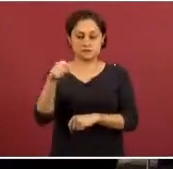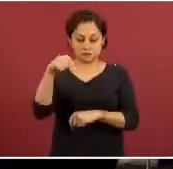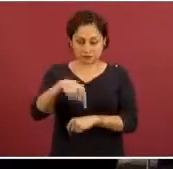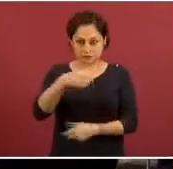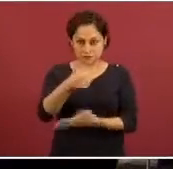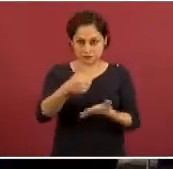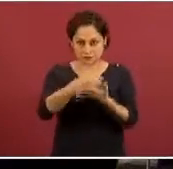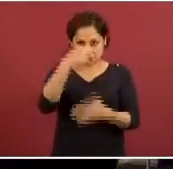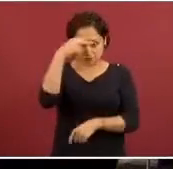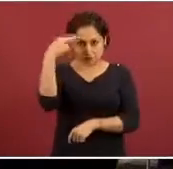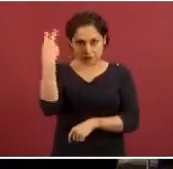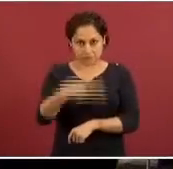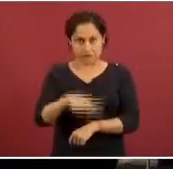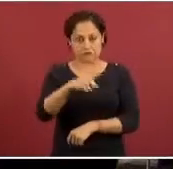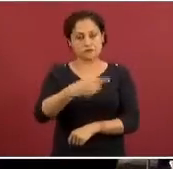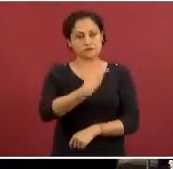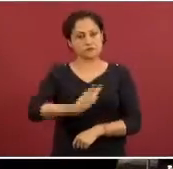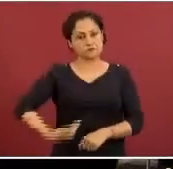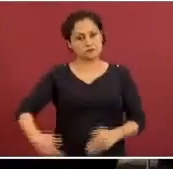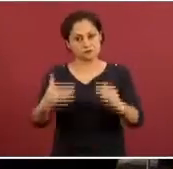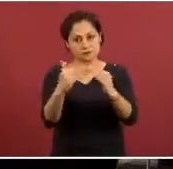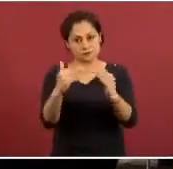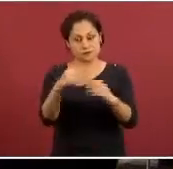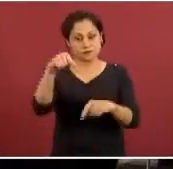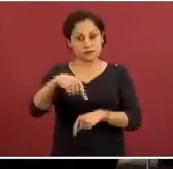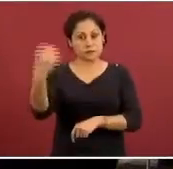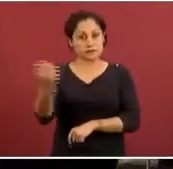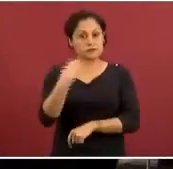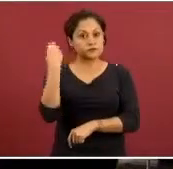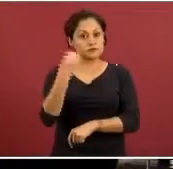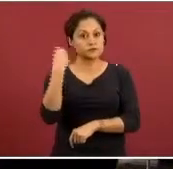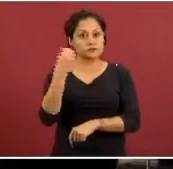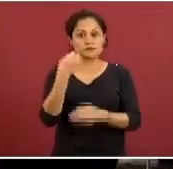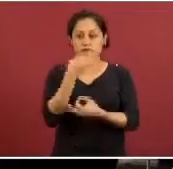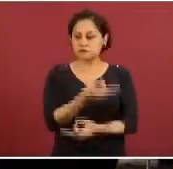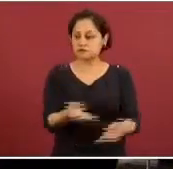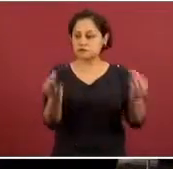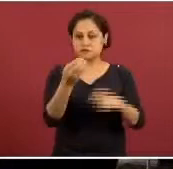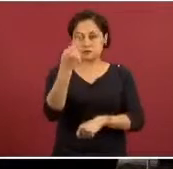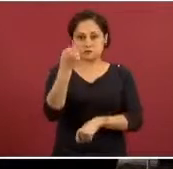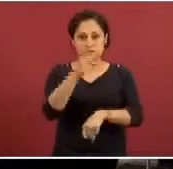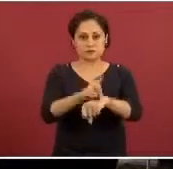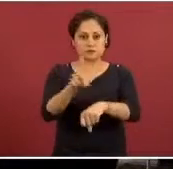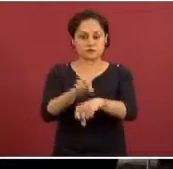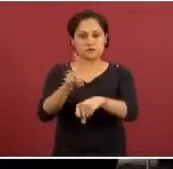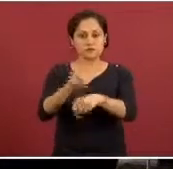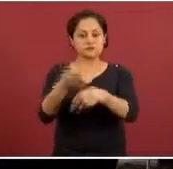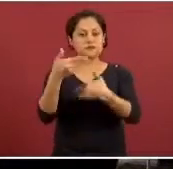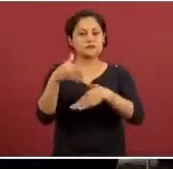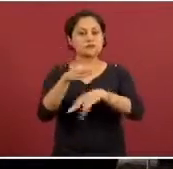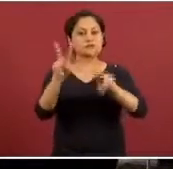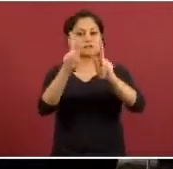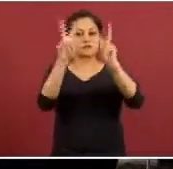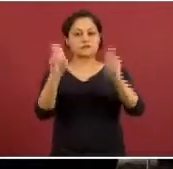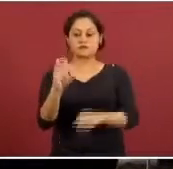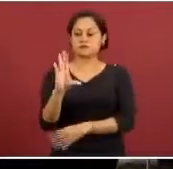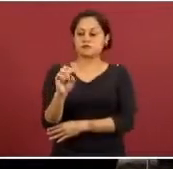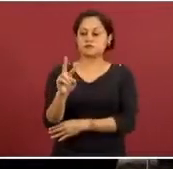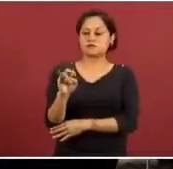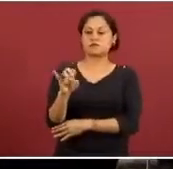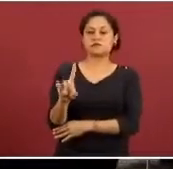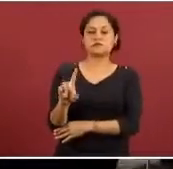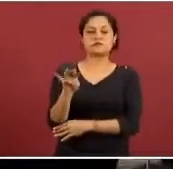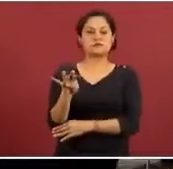Nacional, y esta es la conferencia de prensa diaria sobre la situación de la epidemia de COVID-19